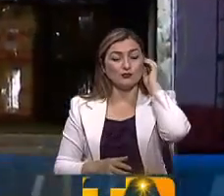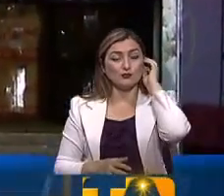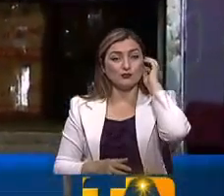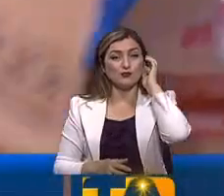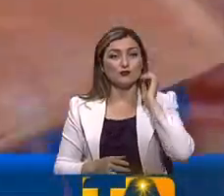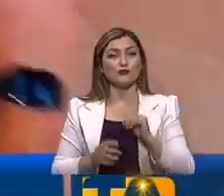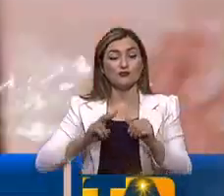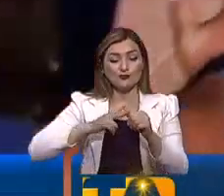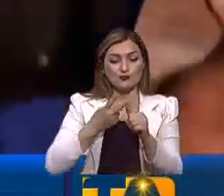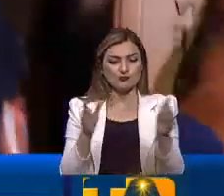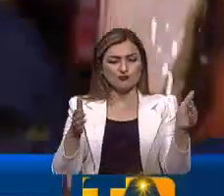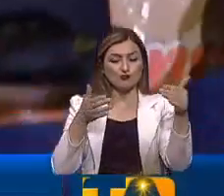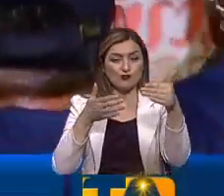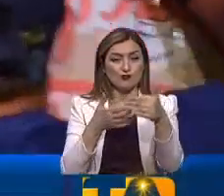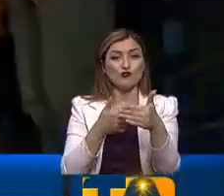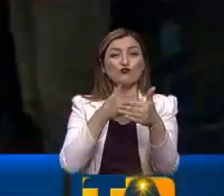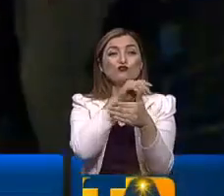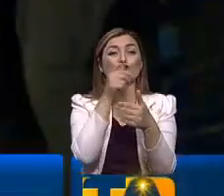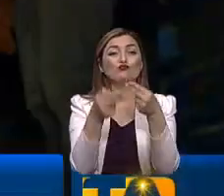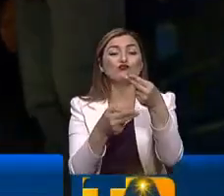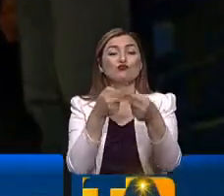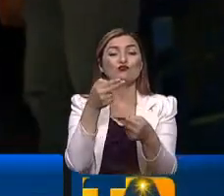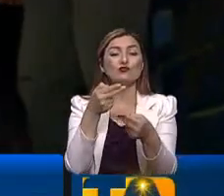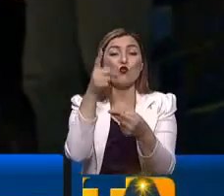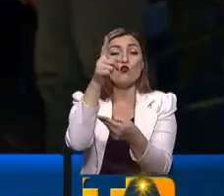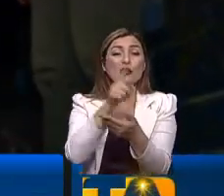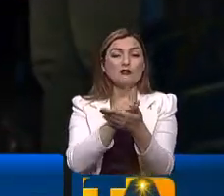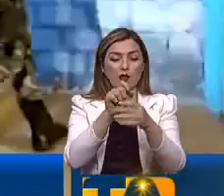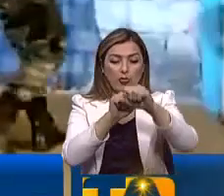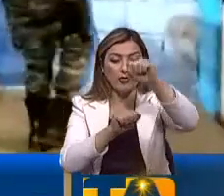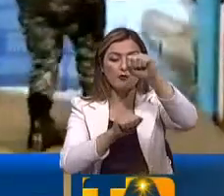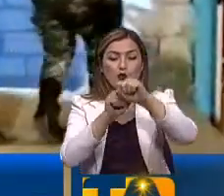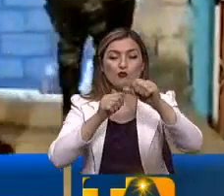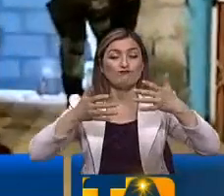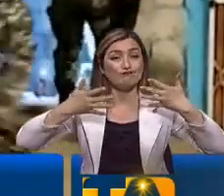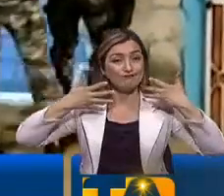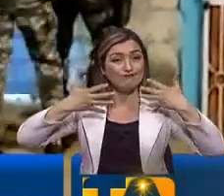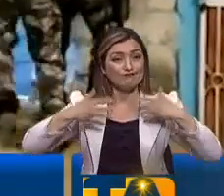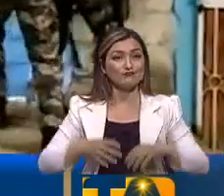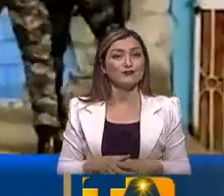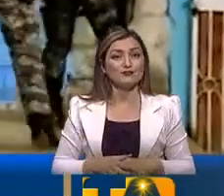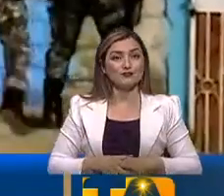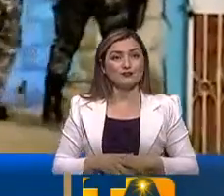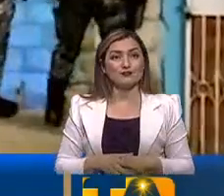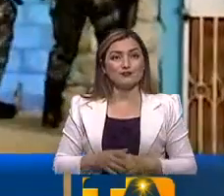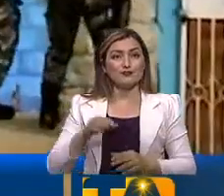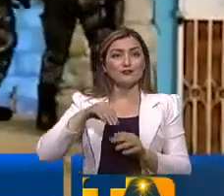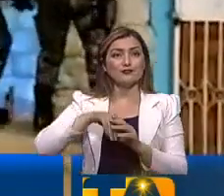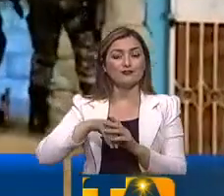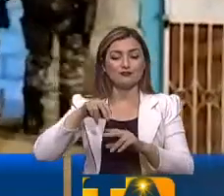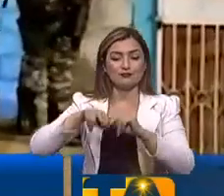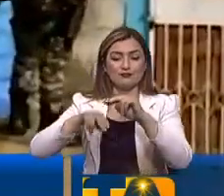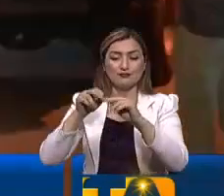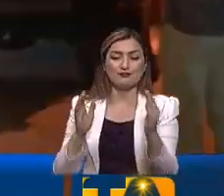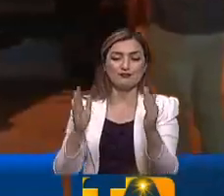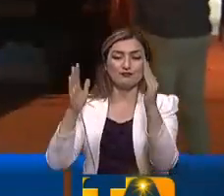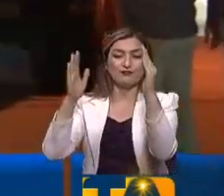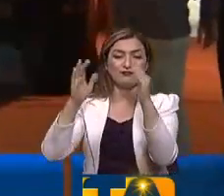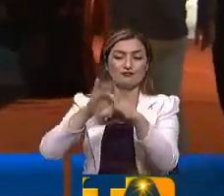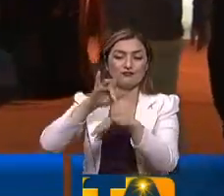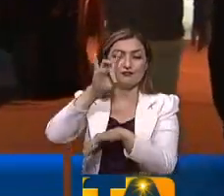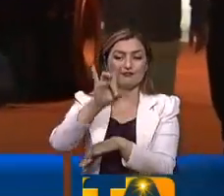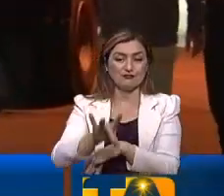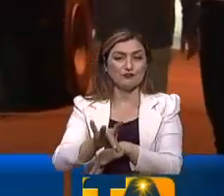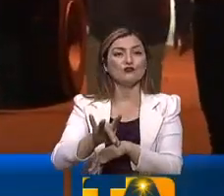Es el segundo cargamento de sustancia ilícita hallada en menos de una semana en Guayaquil. Esta vez el alcaloide estaba dentro de una construcción abandonada, ubicada